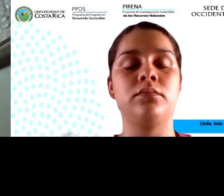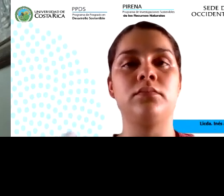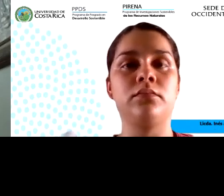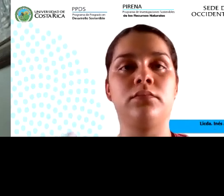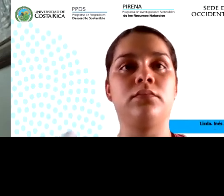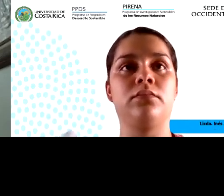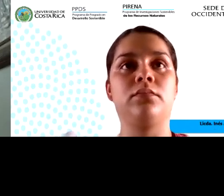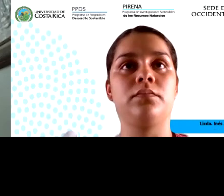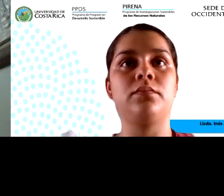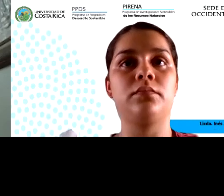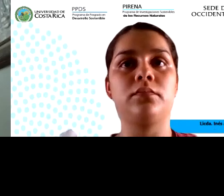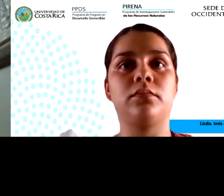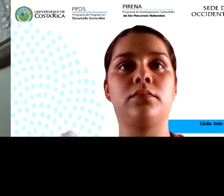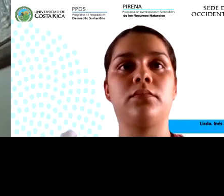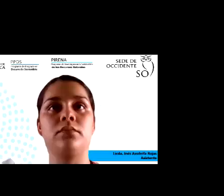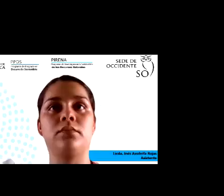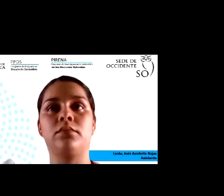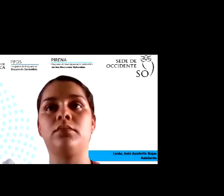nuestro proyecto, ha sido